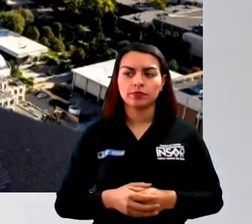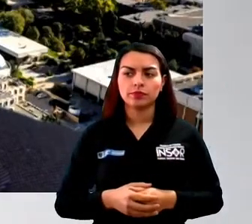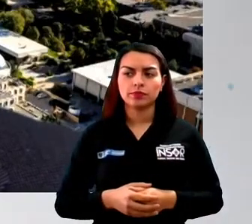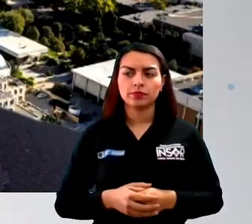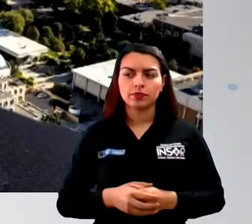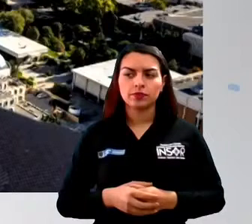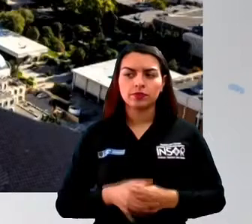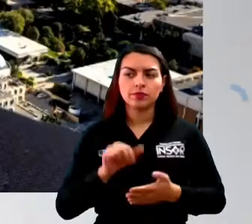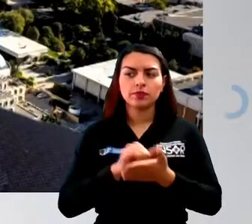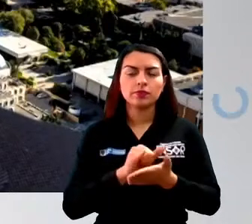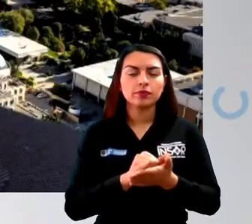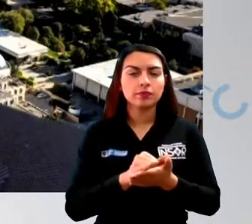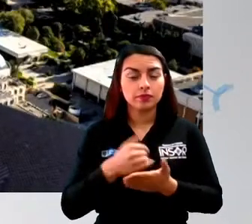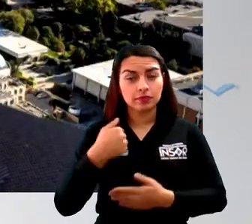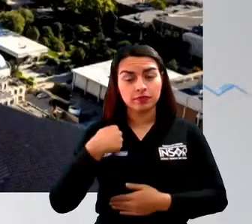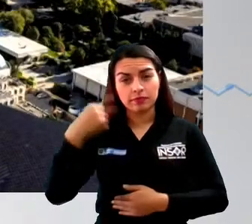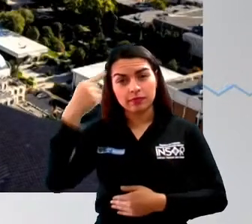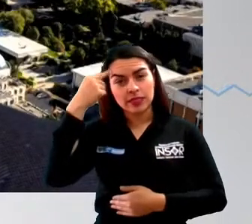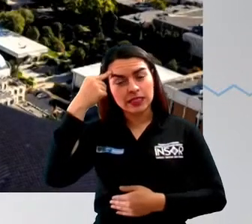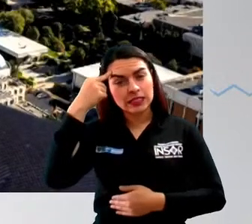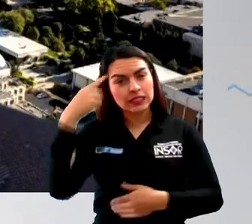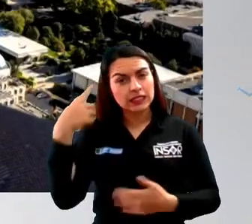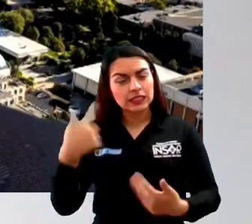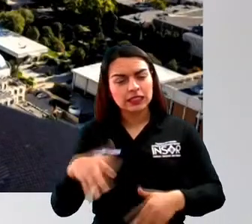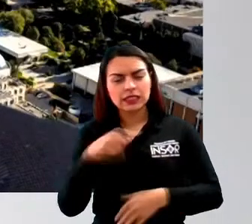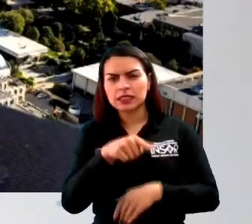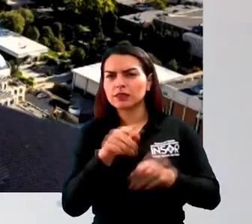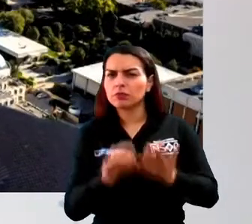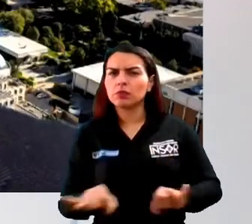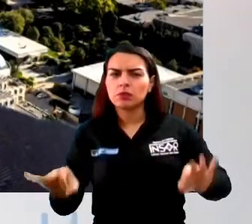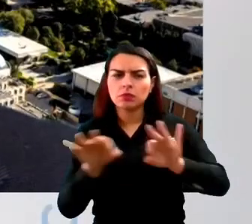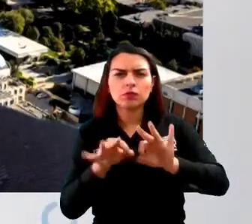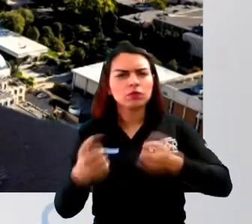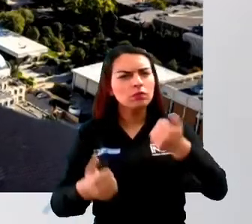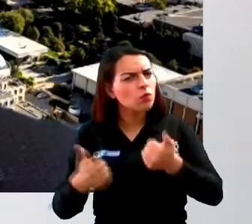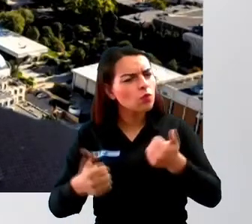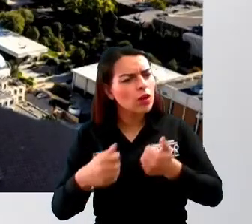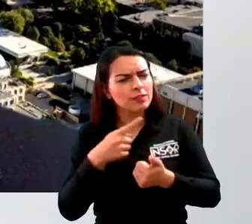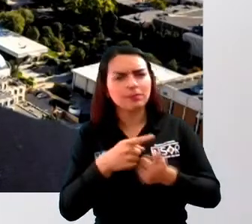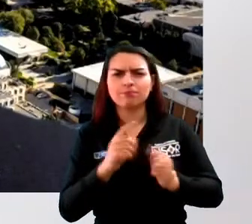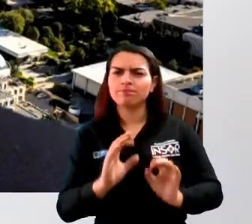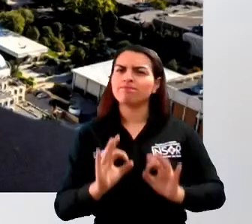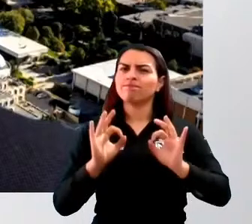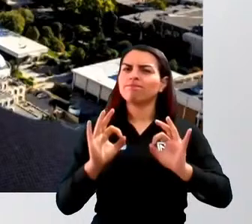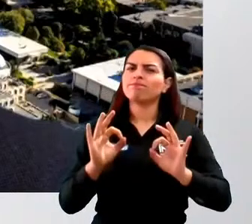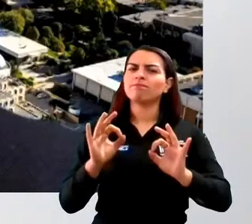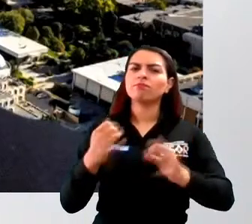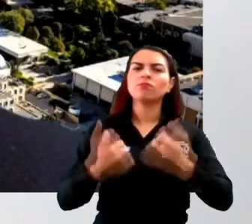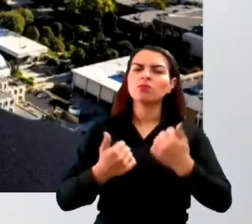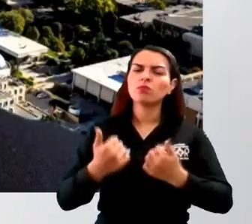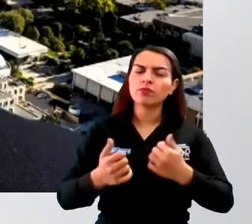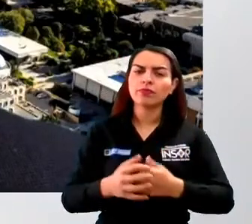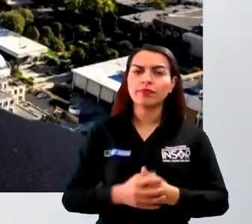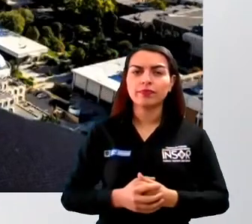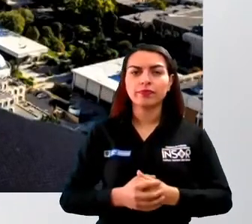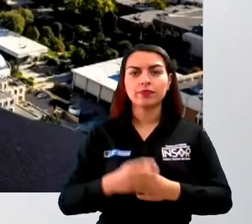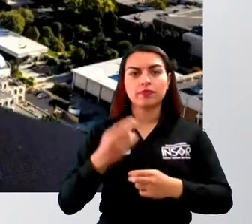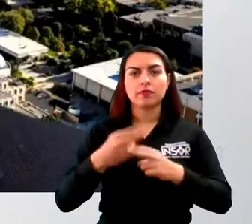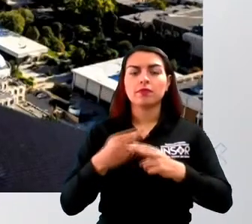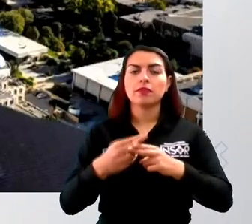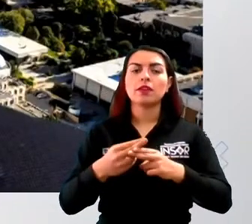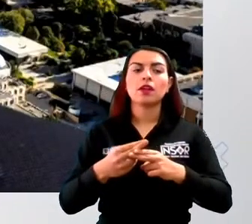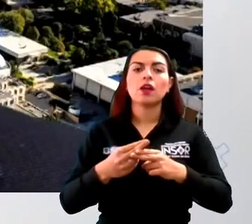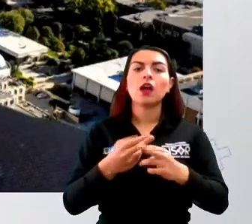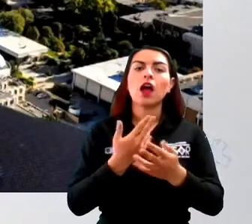que son muy prominentes, una práctica muy buena, es algo que se llama los recursos,